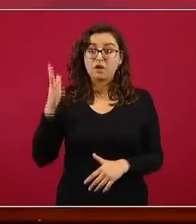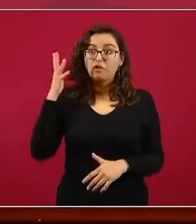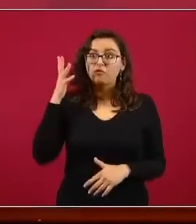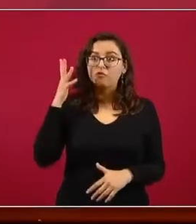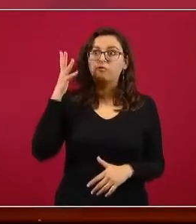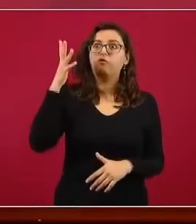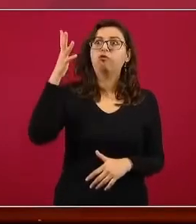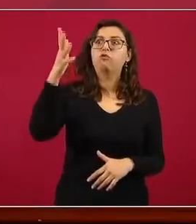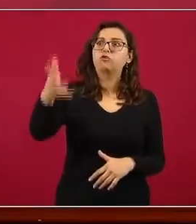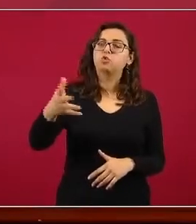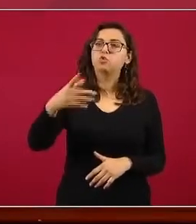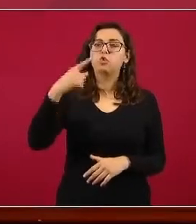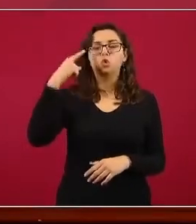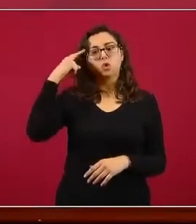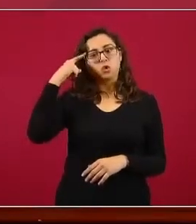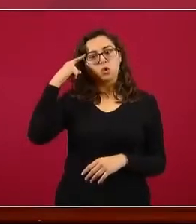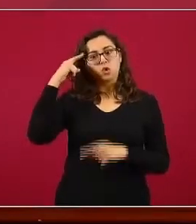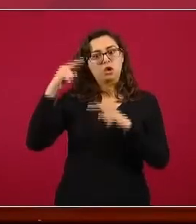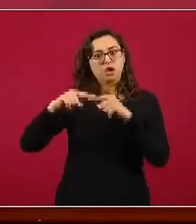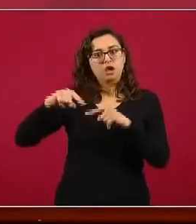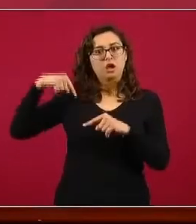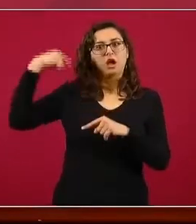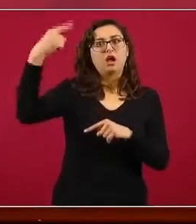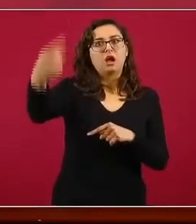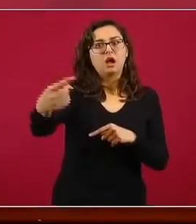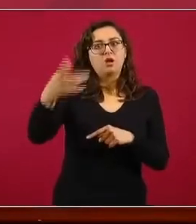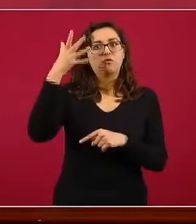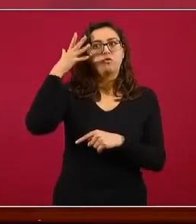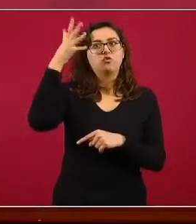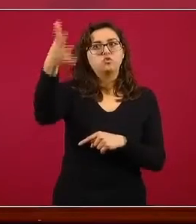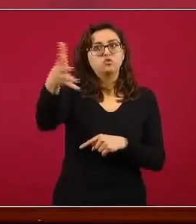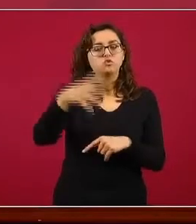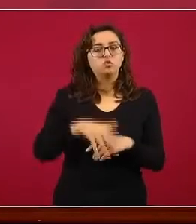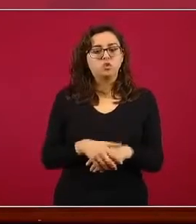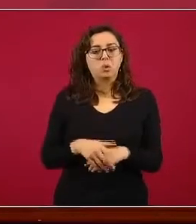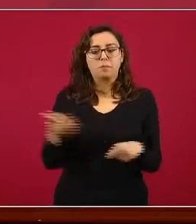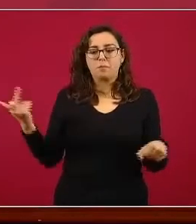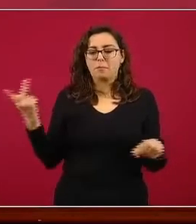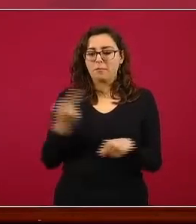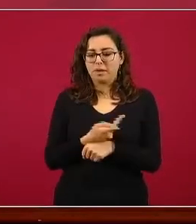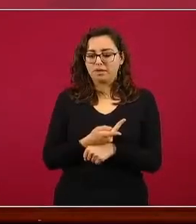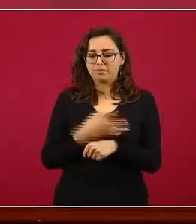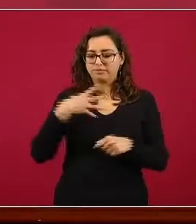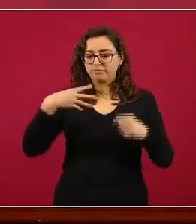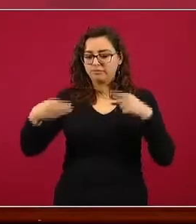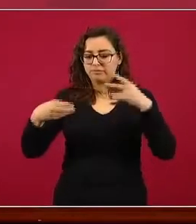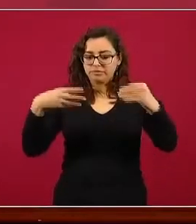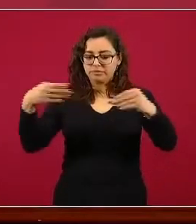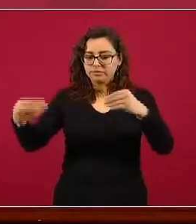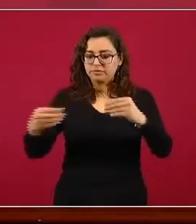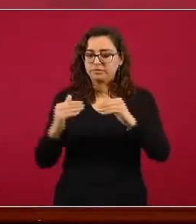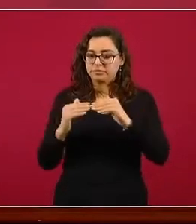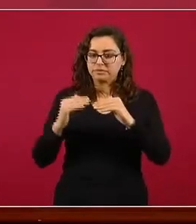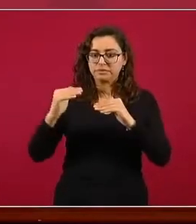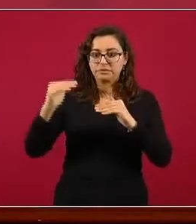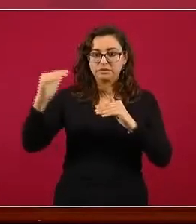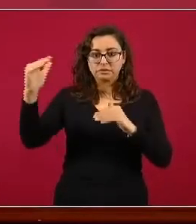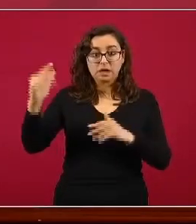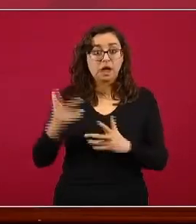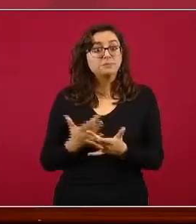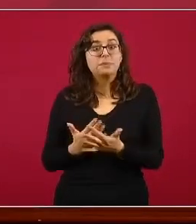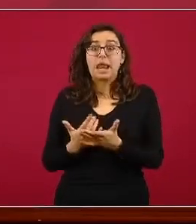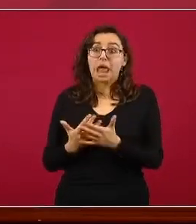¿Qué vamos a hacer si la Ciudad de México se mantiene en una escalada de los contagios? No tenemos que